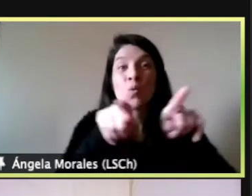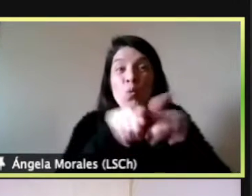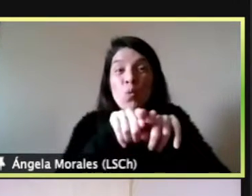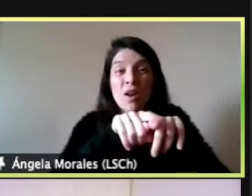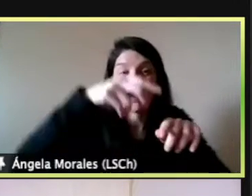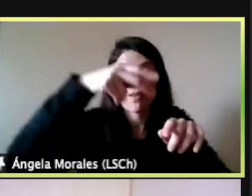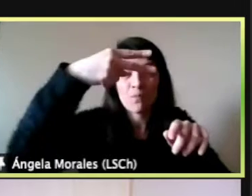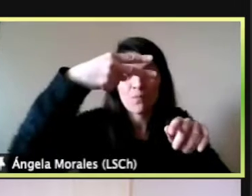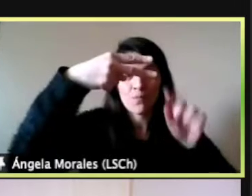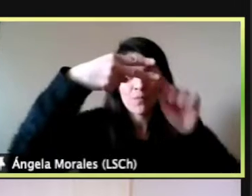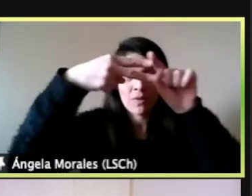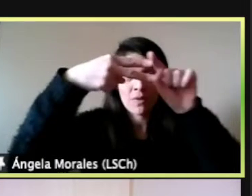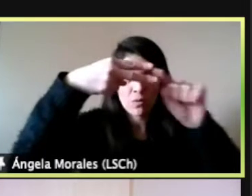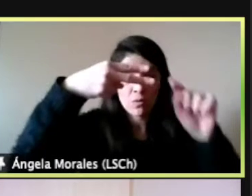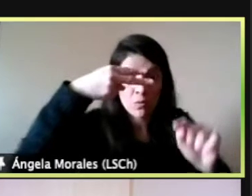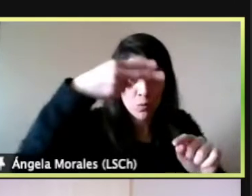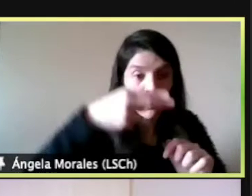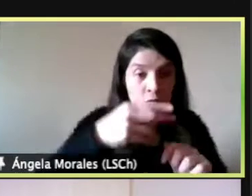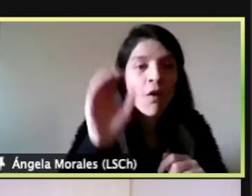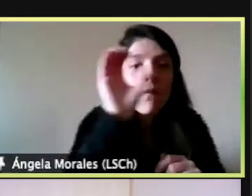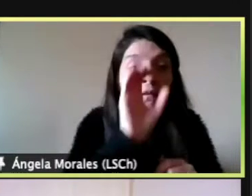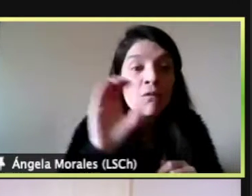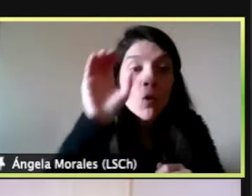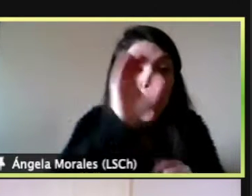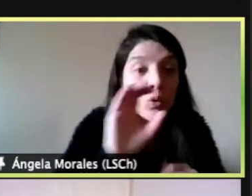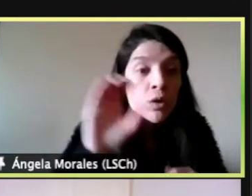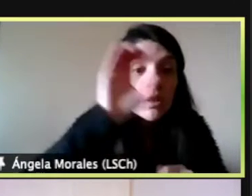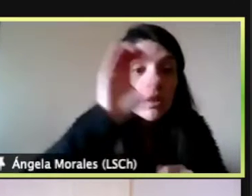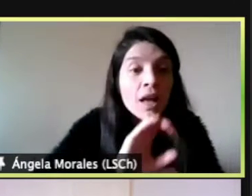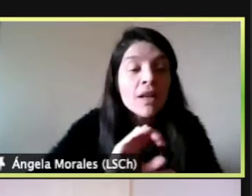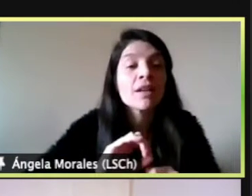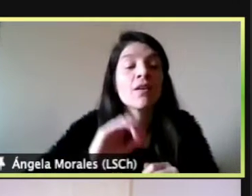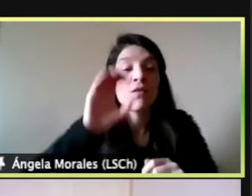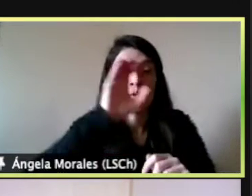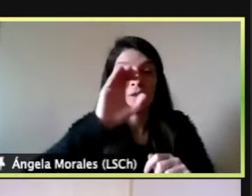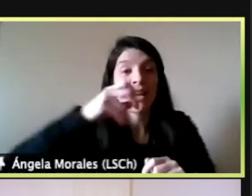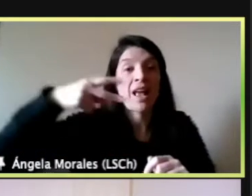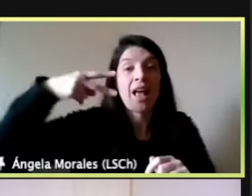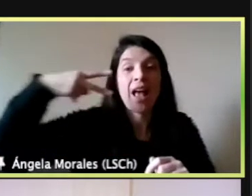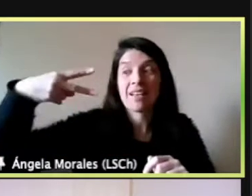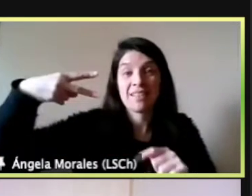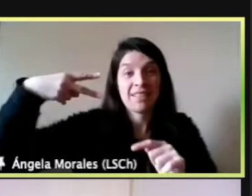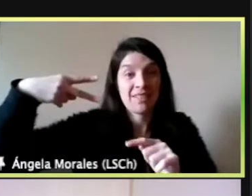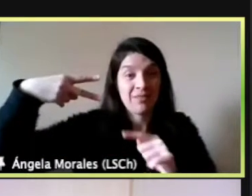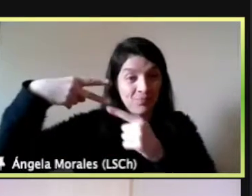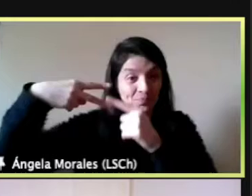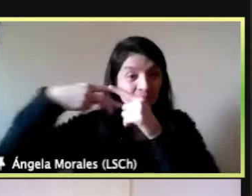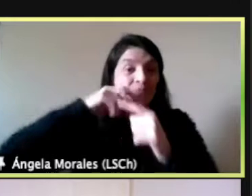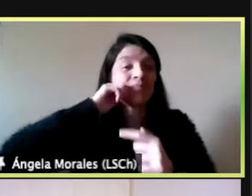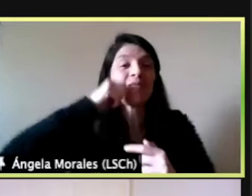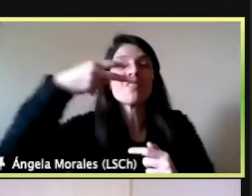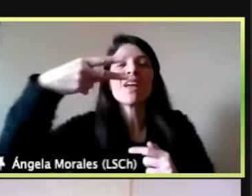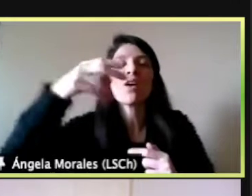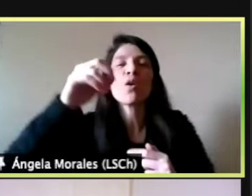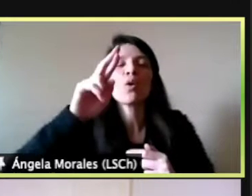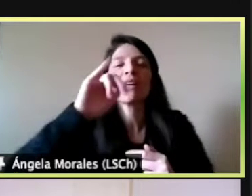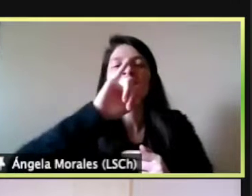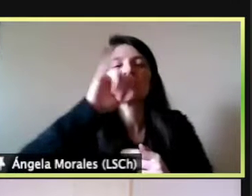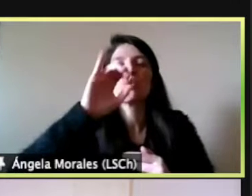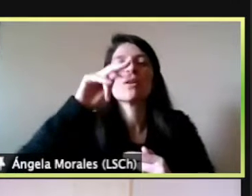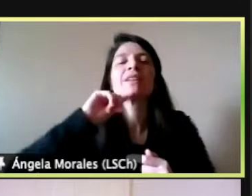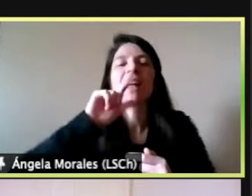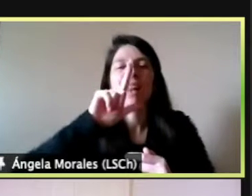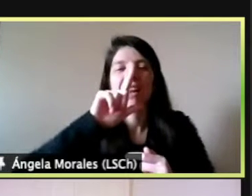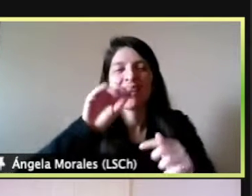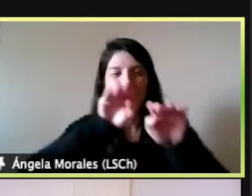caso va a ser buscar H, porque es buscar horizontal. Lo ejecuto y me va a pedir varios valores.